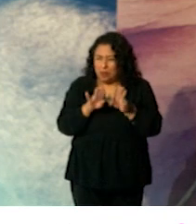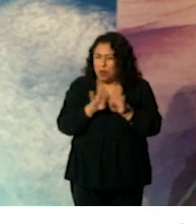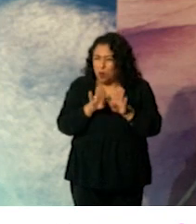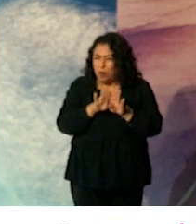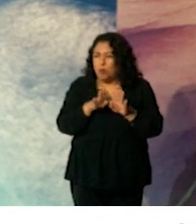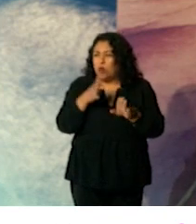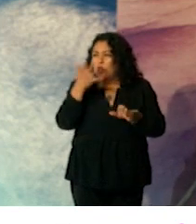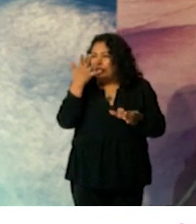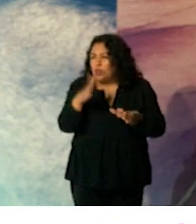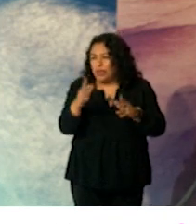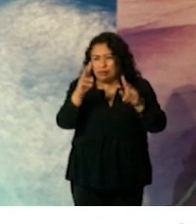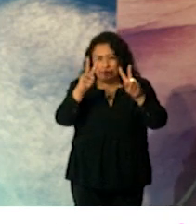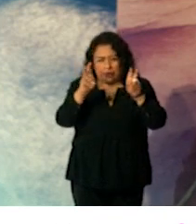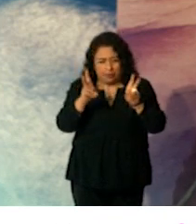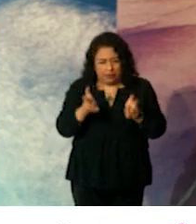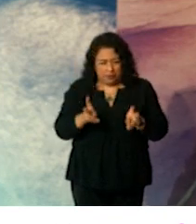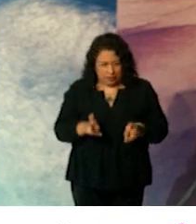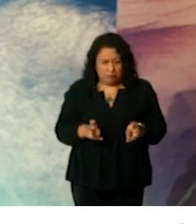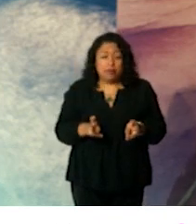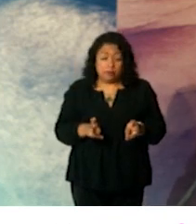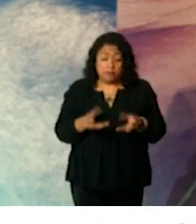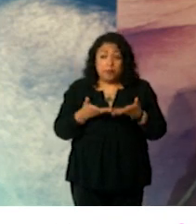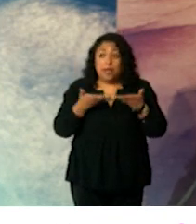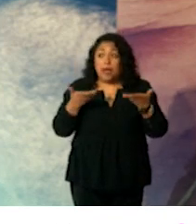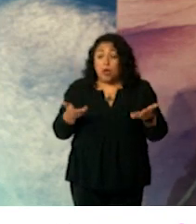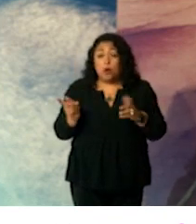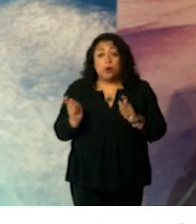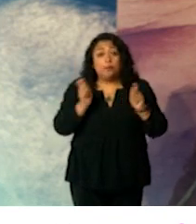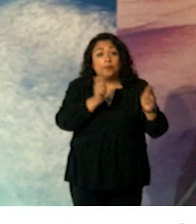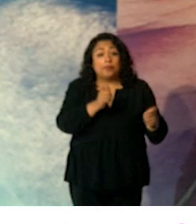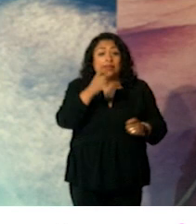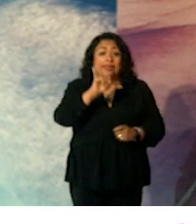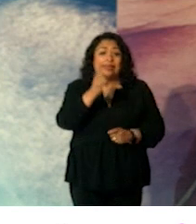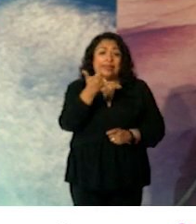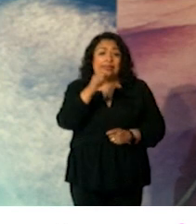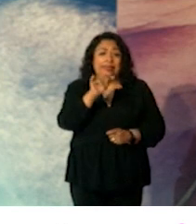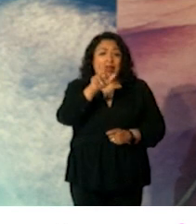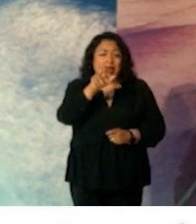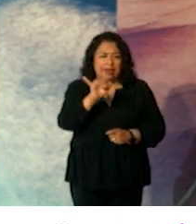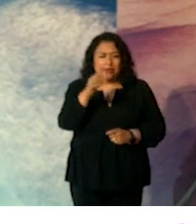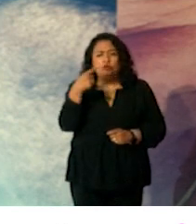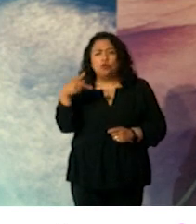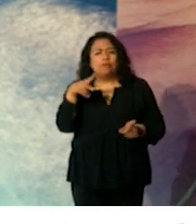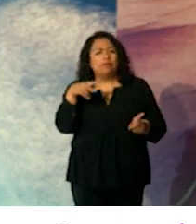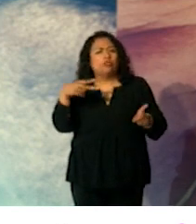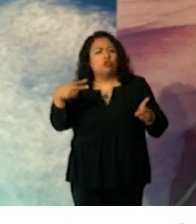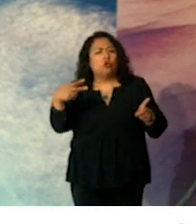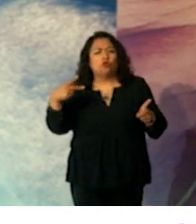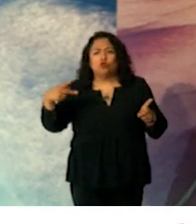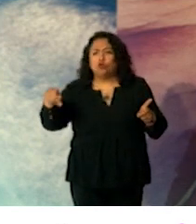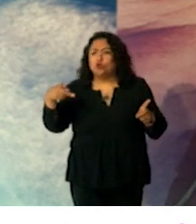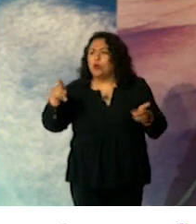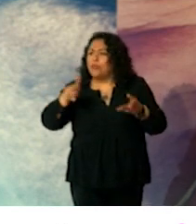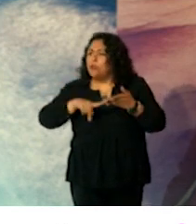estos 10 grandes temas. Ahora me gustaría pasar con Iyari para ver desde tu perspectiva, desde la parte